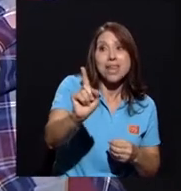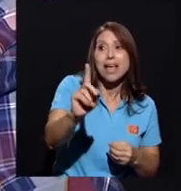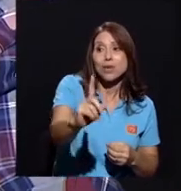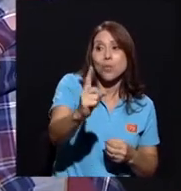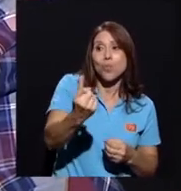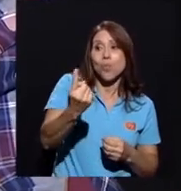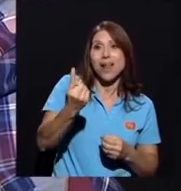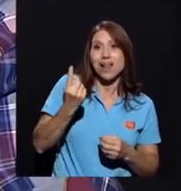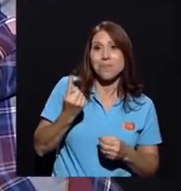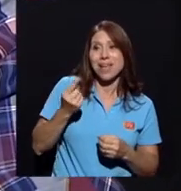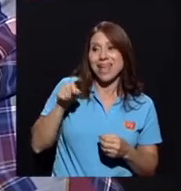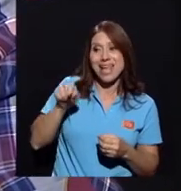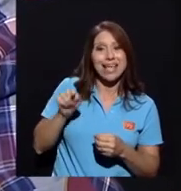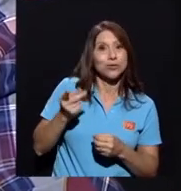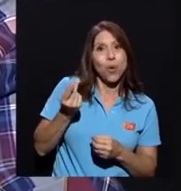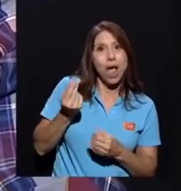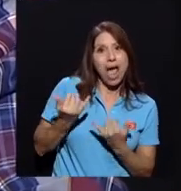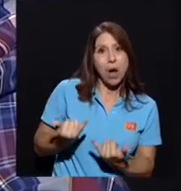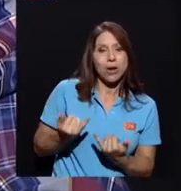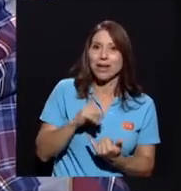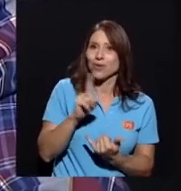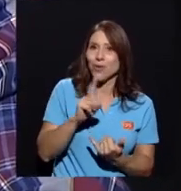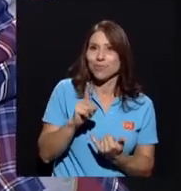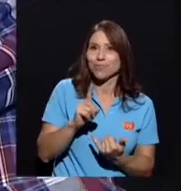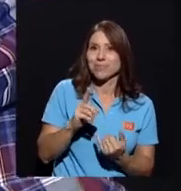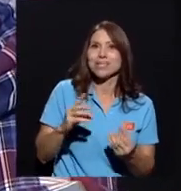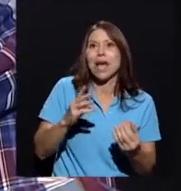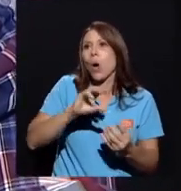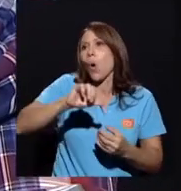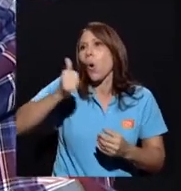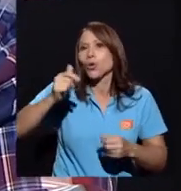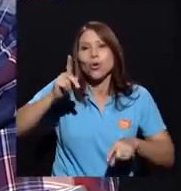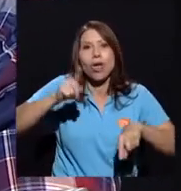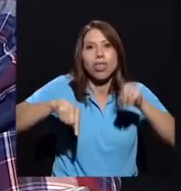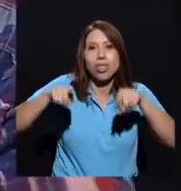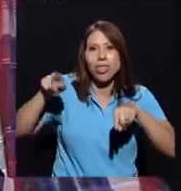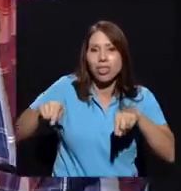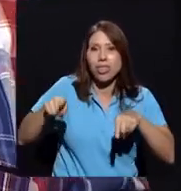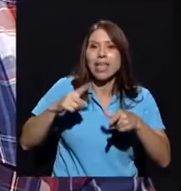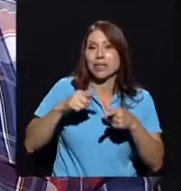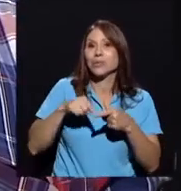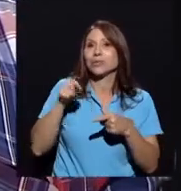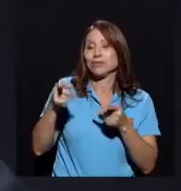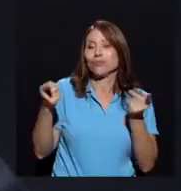discos no tienen ese precio tienen otro precio esa es una inclinación